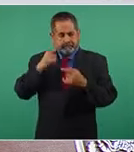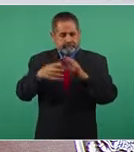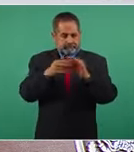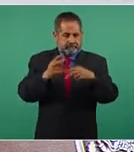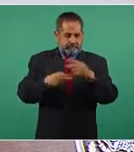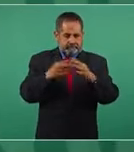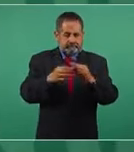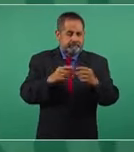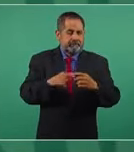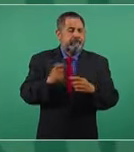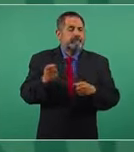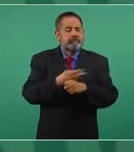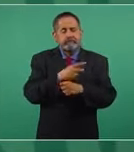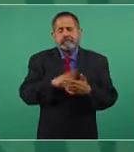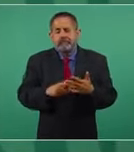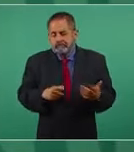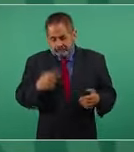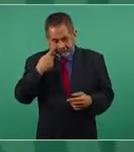describo hechos.